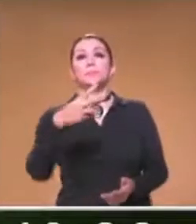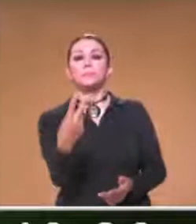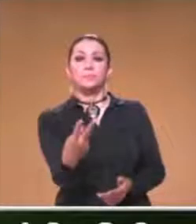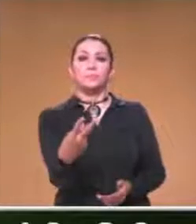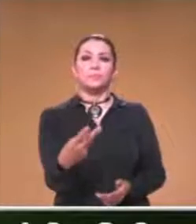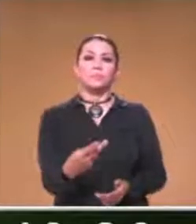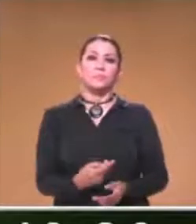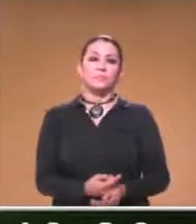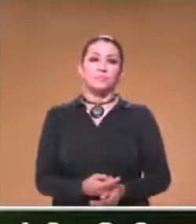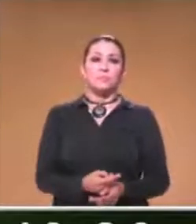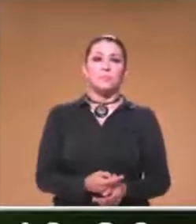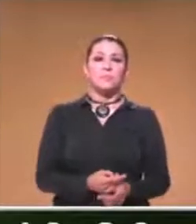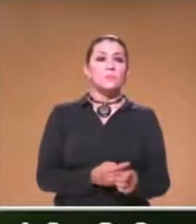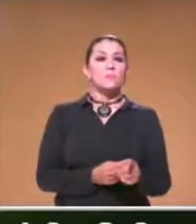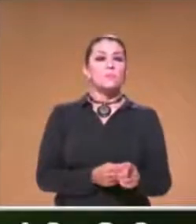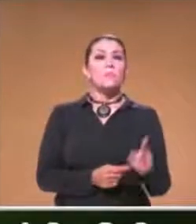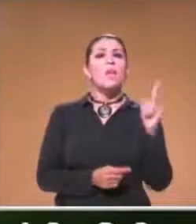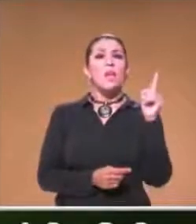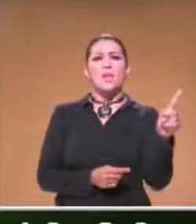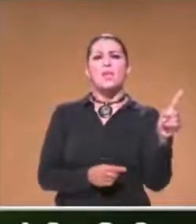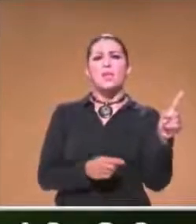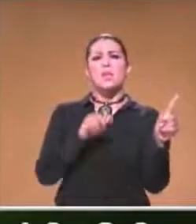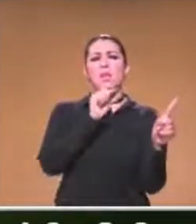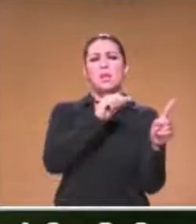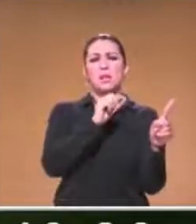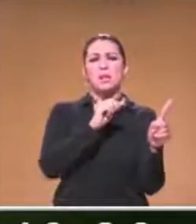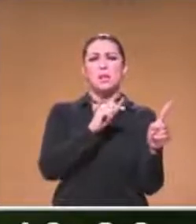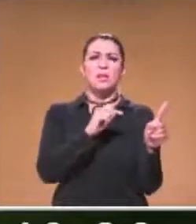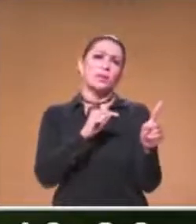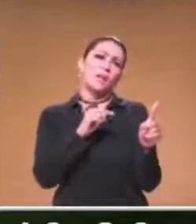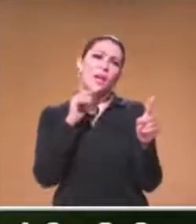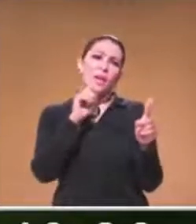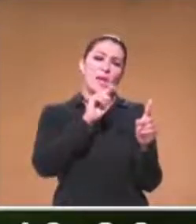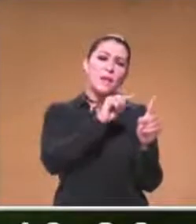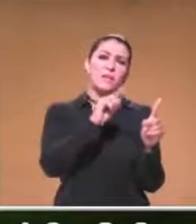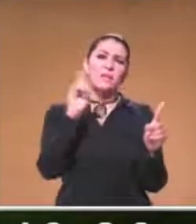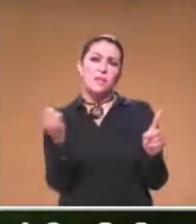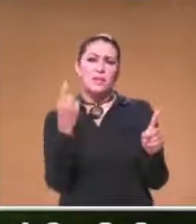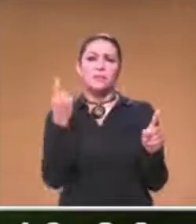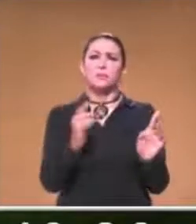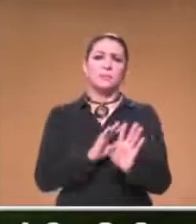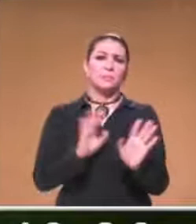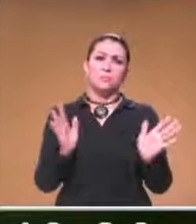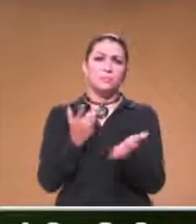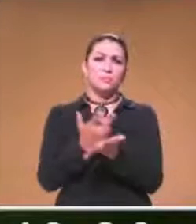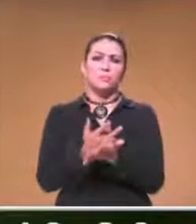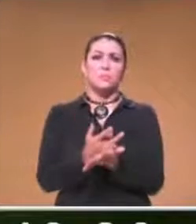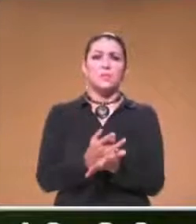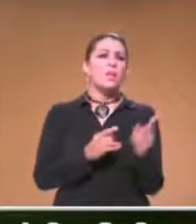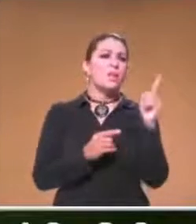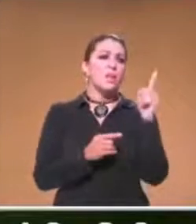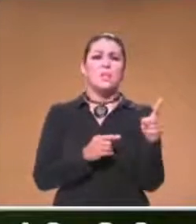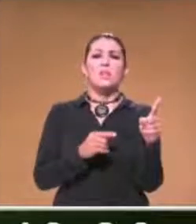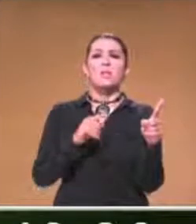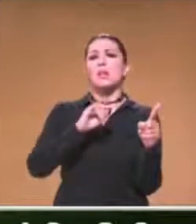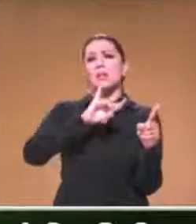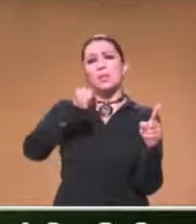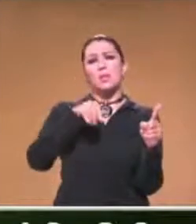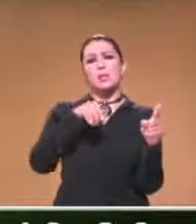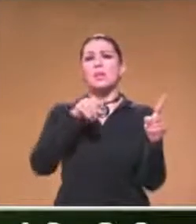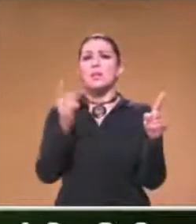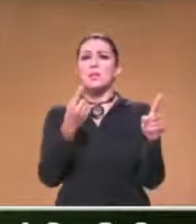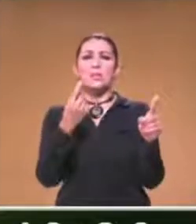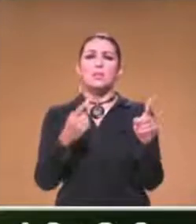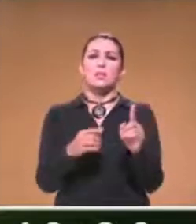decir, ¿Is she Emma Watson? Yes, she is. ¿Is she Julia Roberts? Yes, she